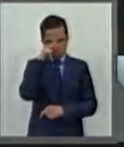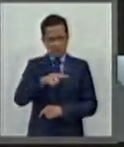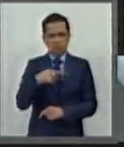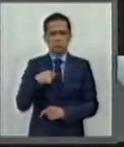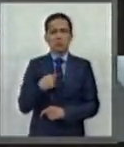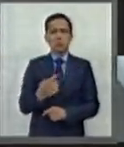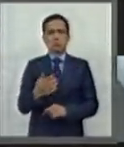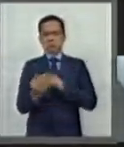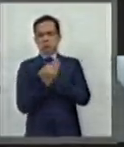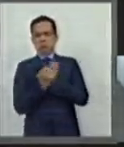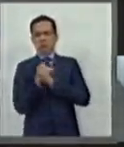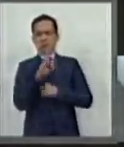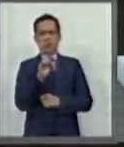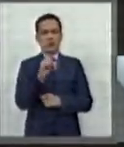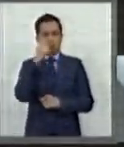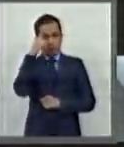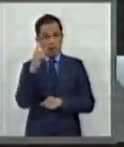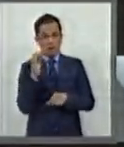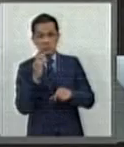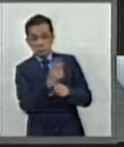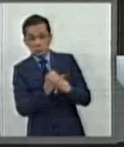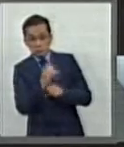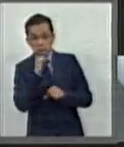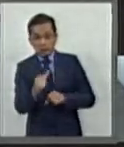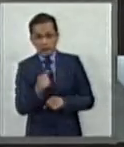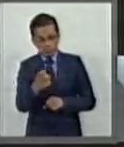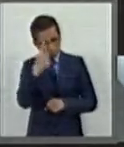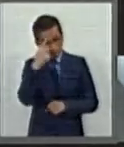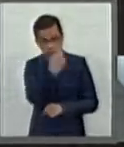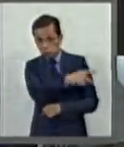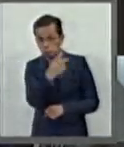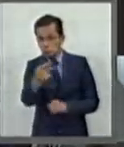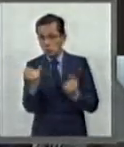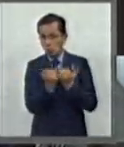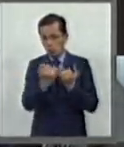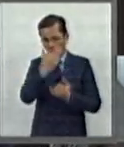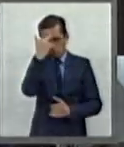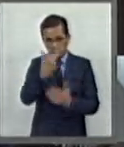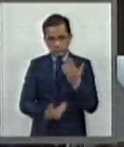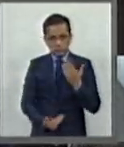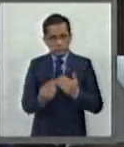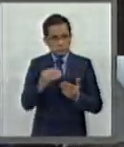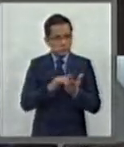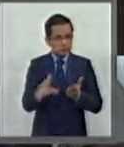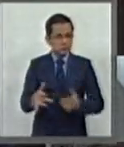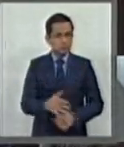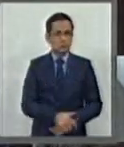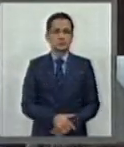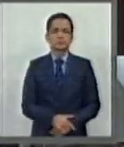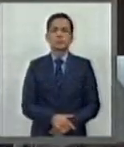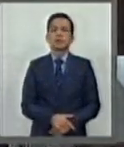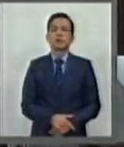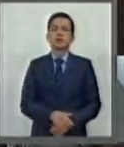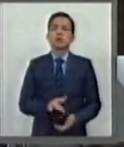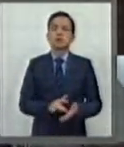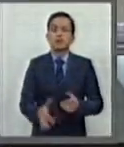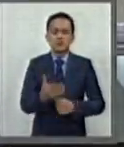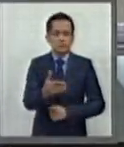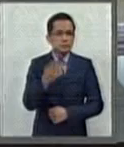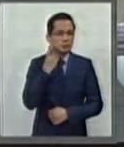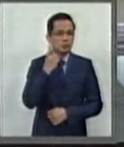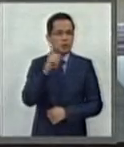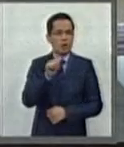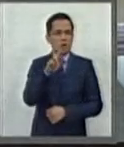fuero para no ser investigados por sus propios delitos. Muchas gracias, presidenta. Gracias, diputado Álvarez